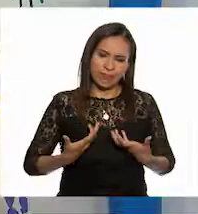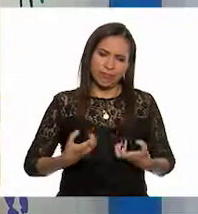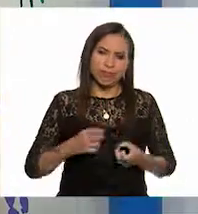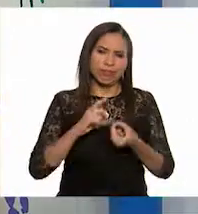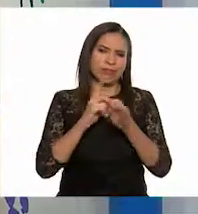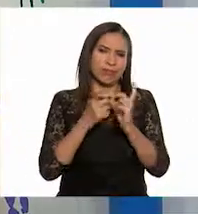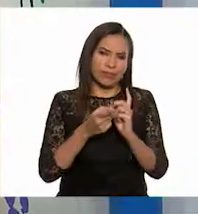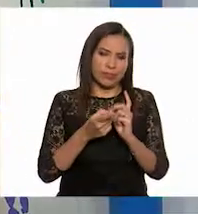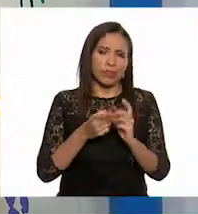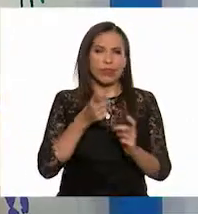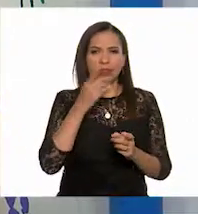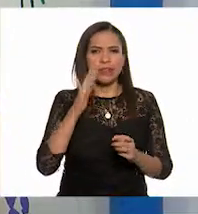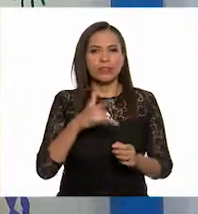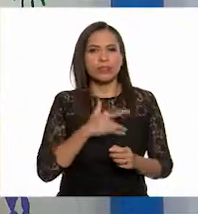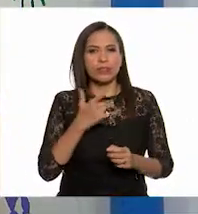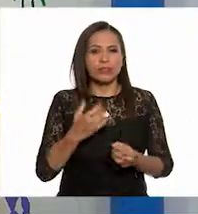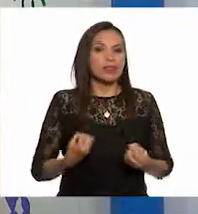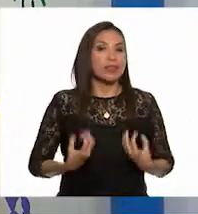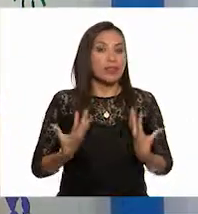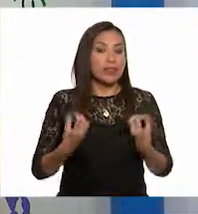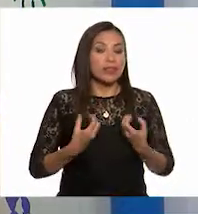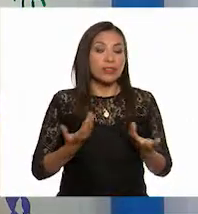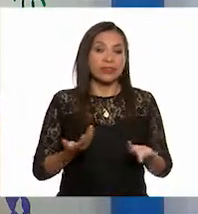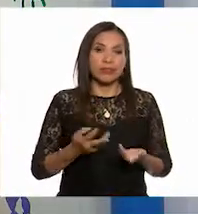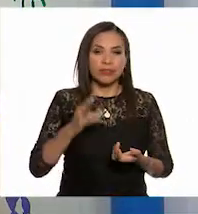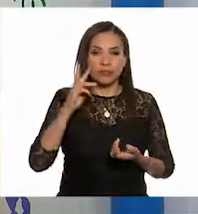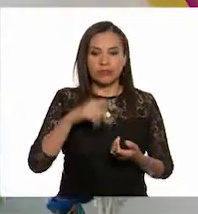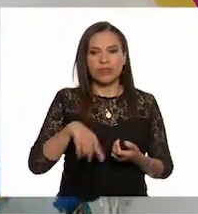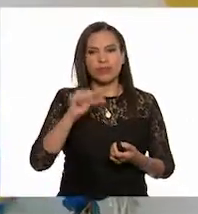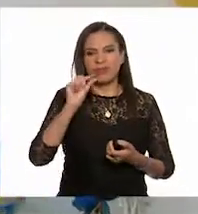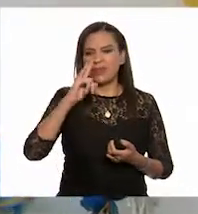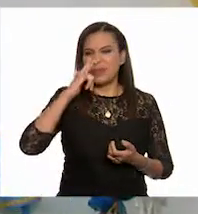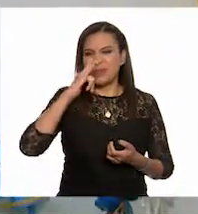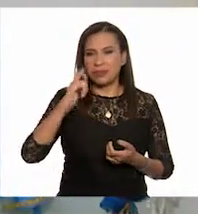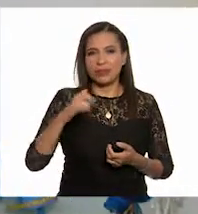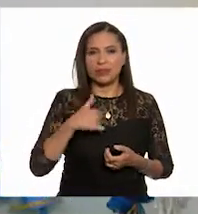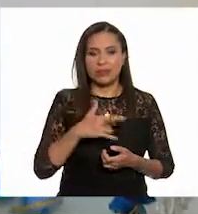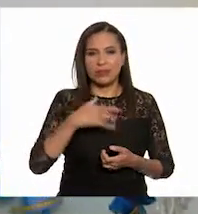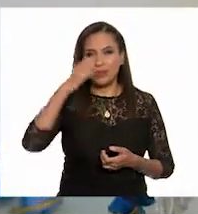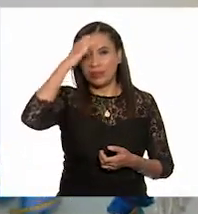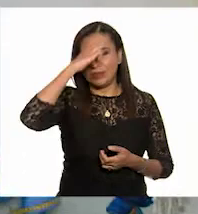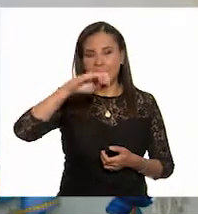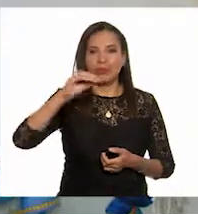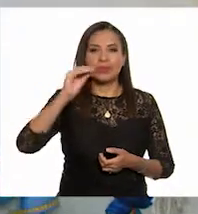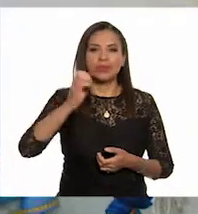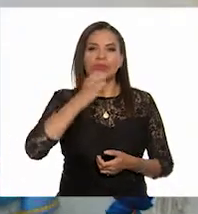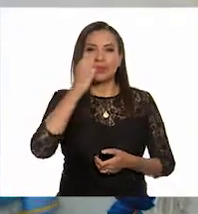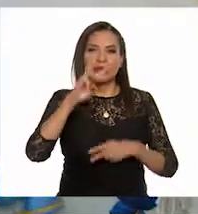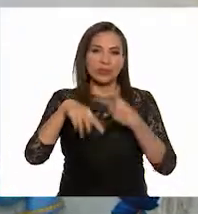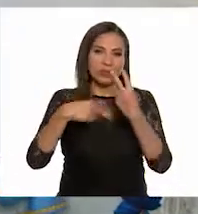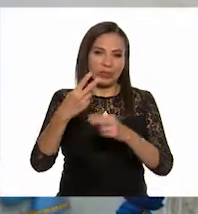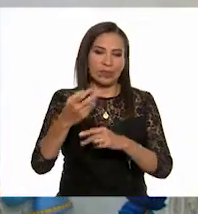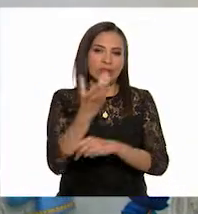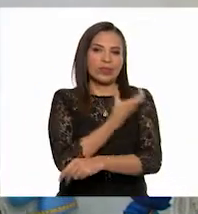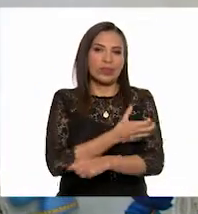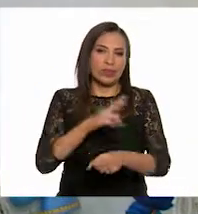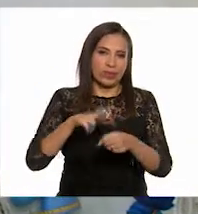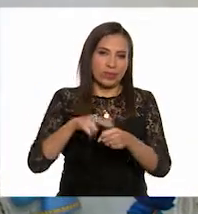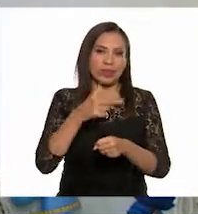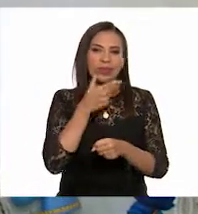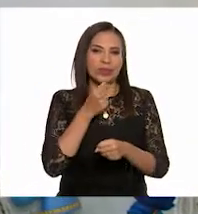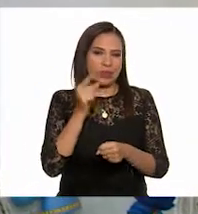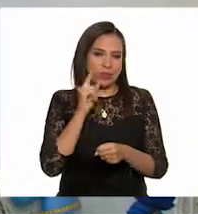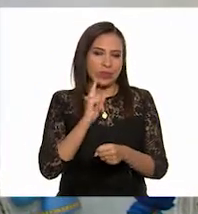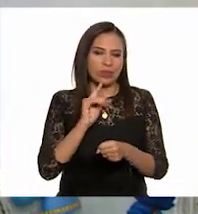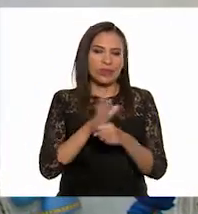sientes mal? ¿Te sientes regular? ¿Cómo está tu estado de ánimo? Ay, pues un poco rara, porque yo ya extraño mucho ir a la escuela y a mis compañeras y compañeros,